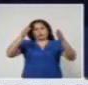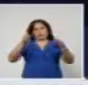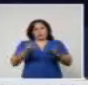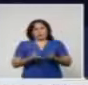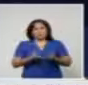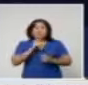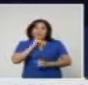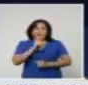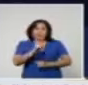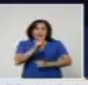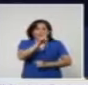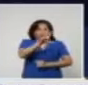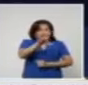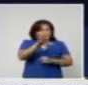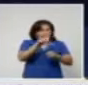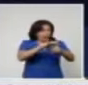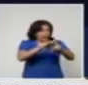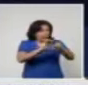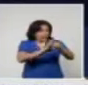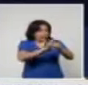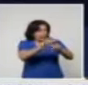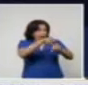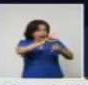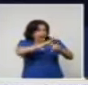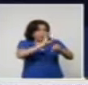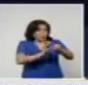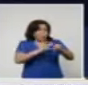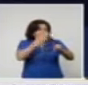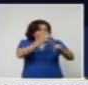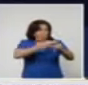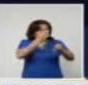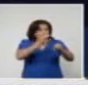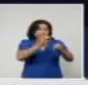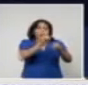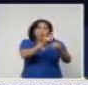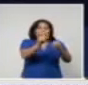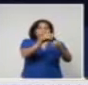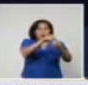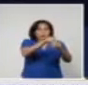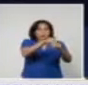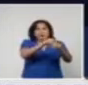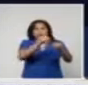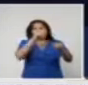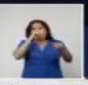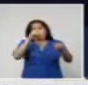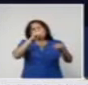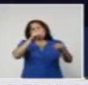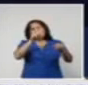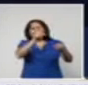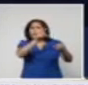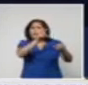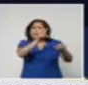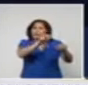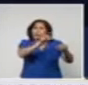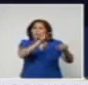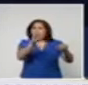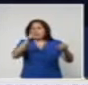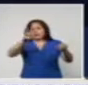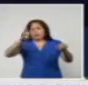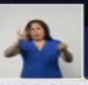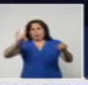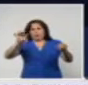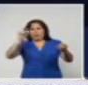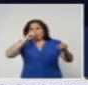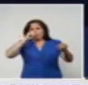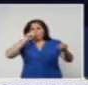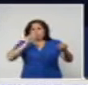De los 25 casos diagnosticados, 11 están en el grupo de 20 a 39 años, 11 en el